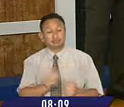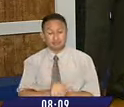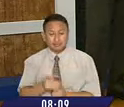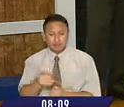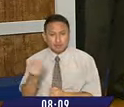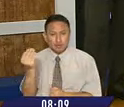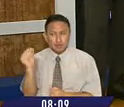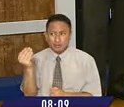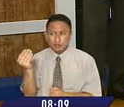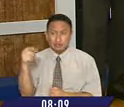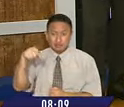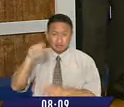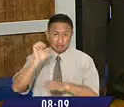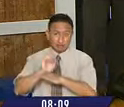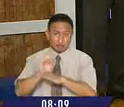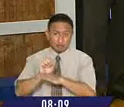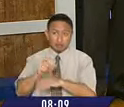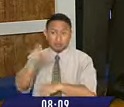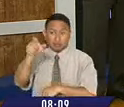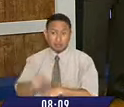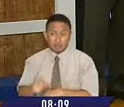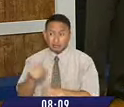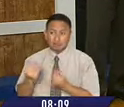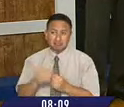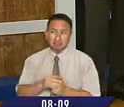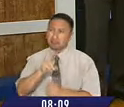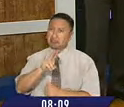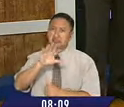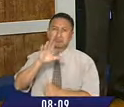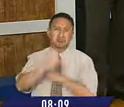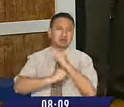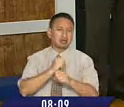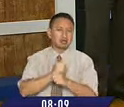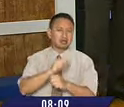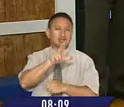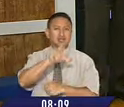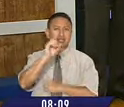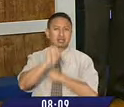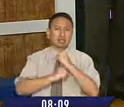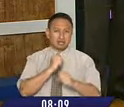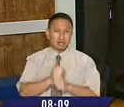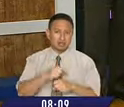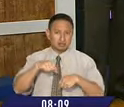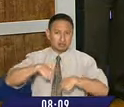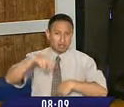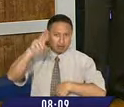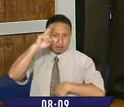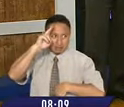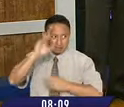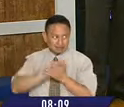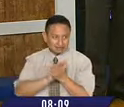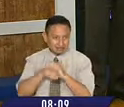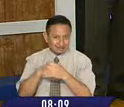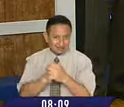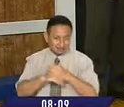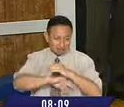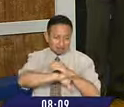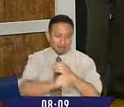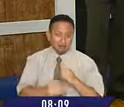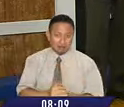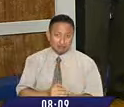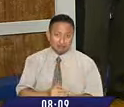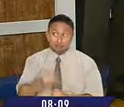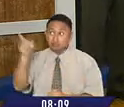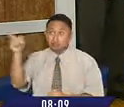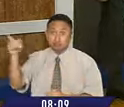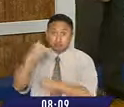al Ecuador, gente que no tiene más allá de 25 años, 30 años acostumbrados a vivir de esto, de la delincuencia, que llegaron de su país